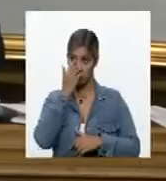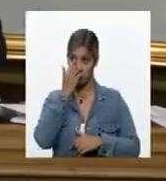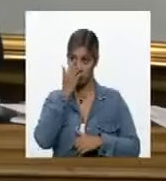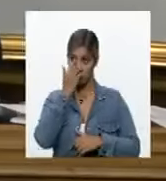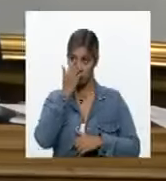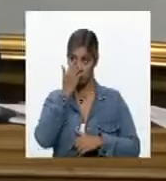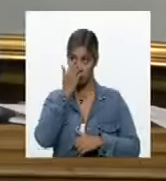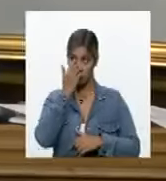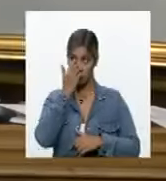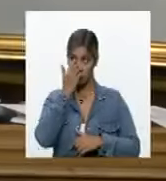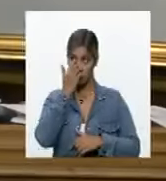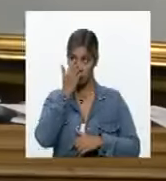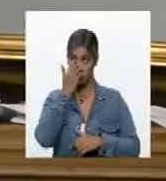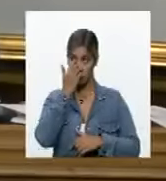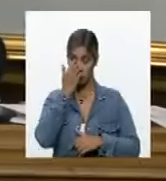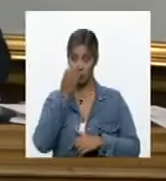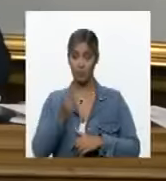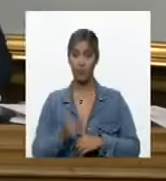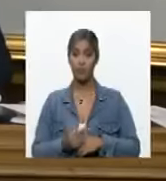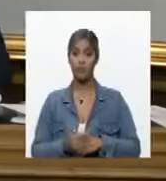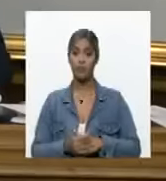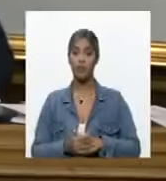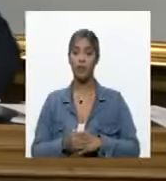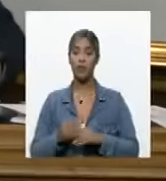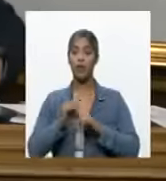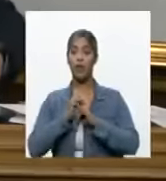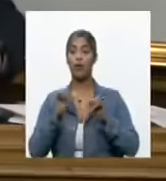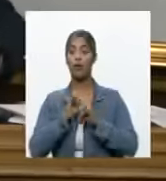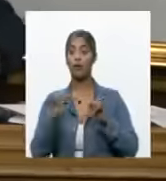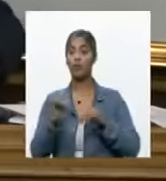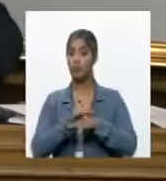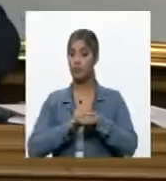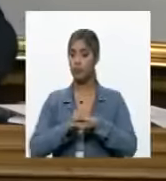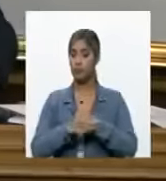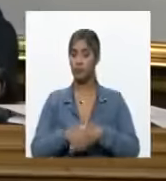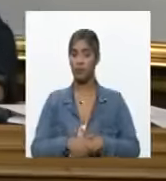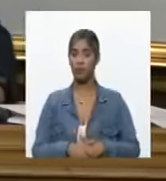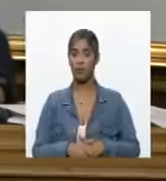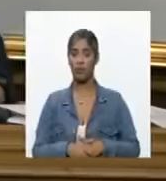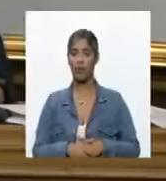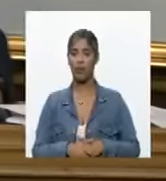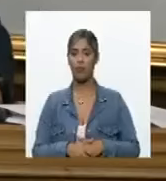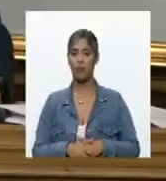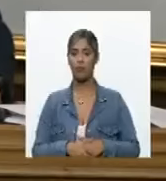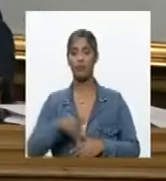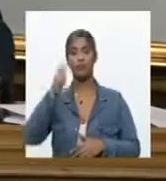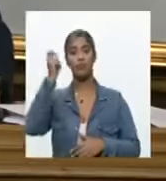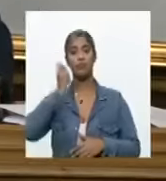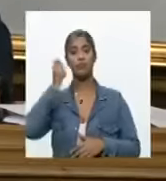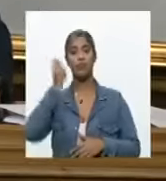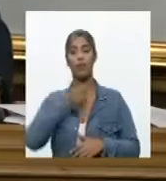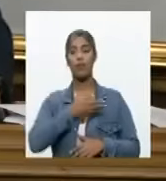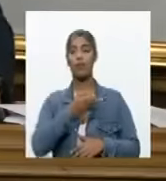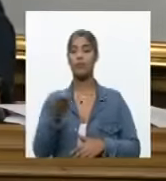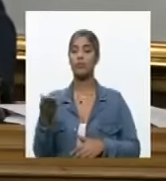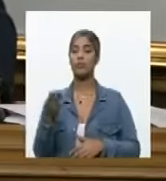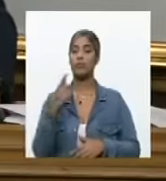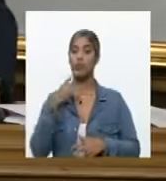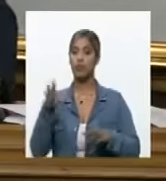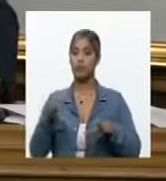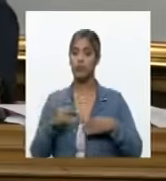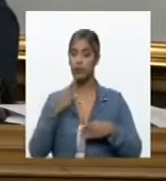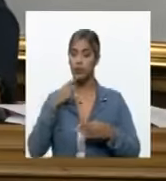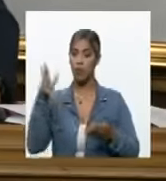Correcto. De manera anotada en el derecho de palabra, se va a cerrar el debate, se cierra. Las honorables diputadas y los honorables diputados que tengan a favor